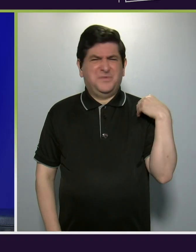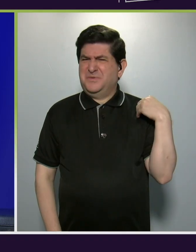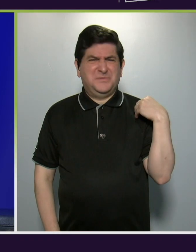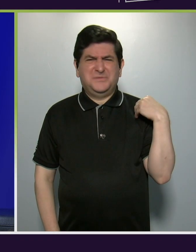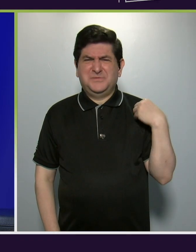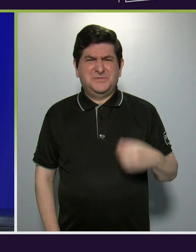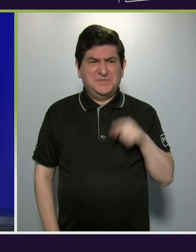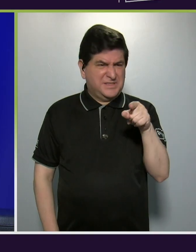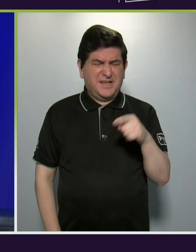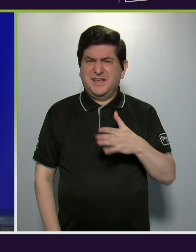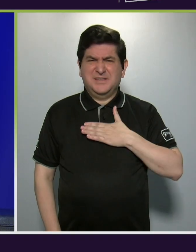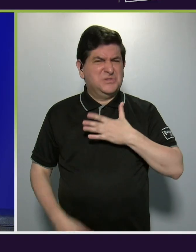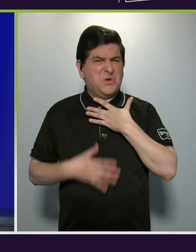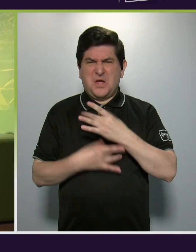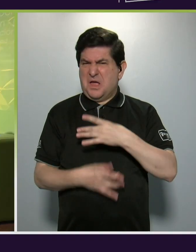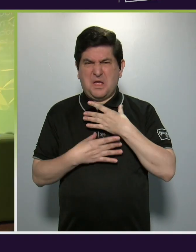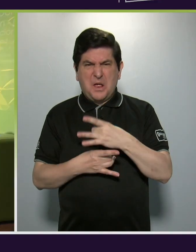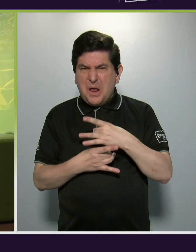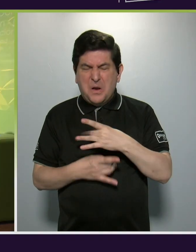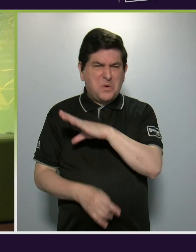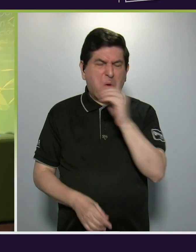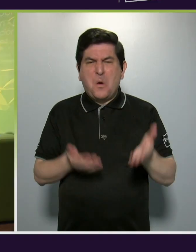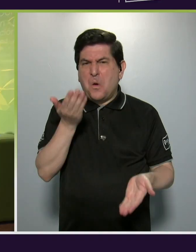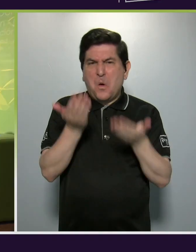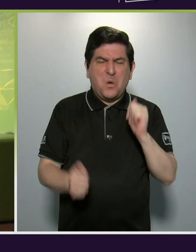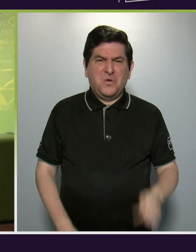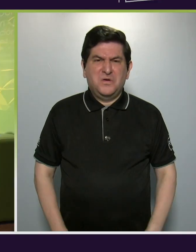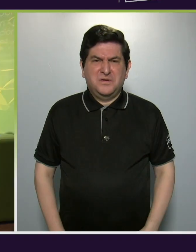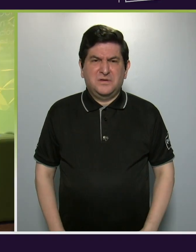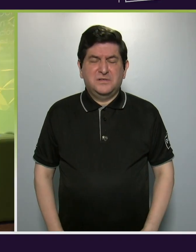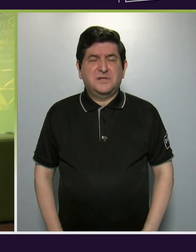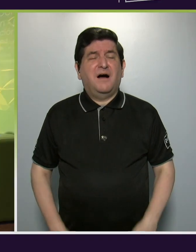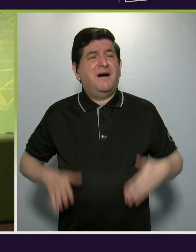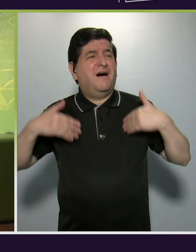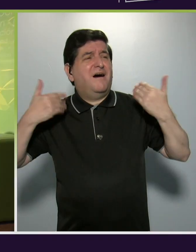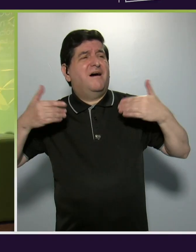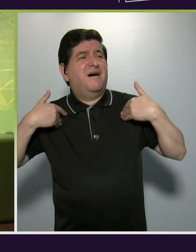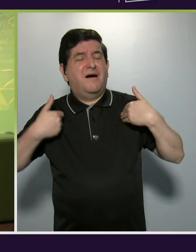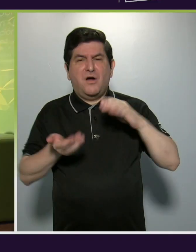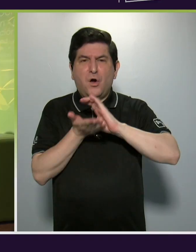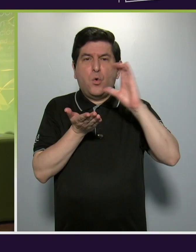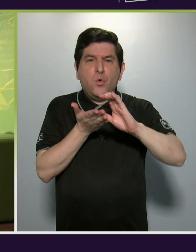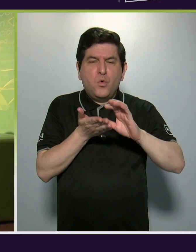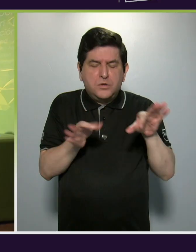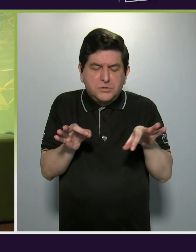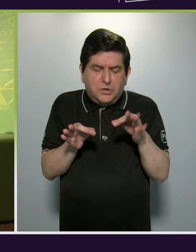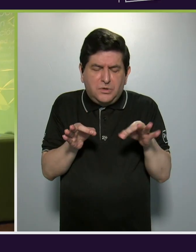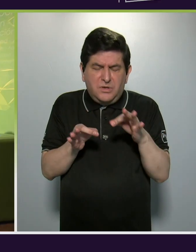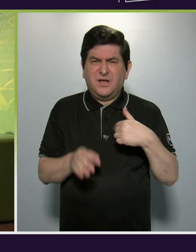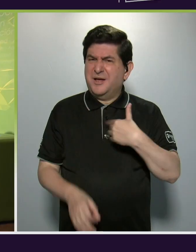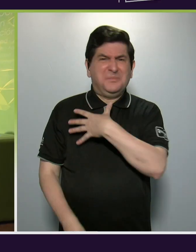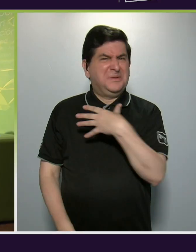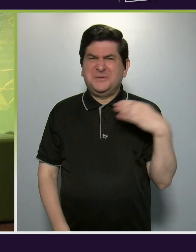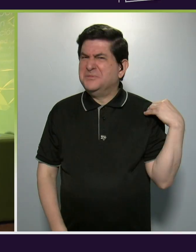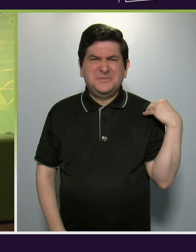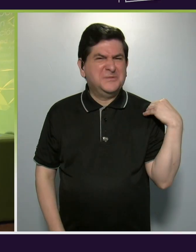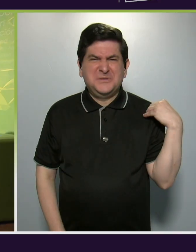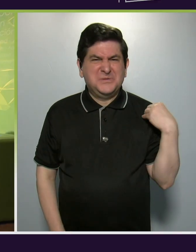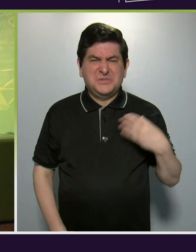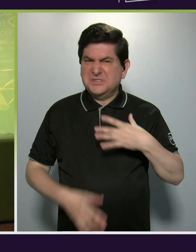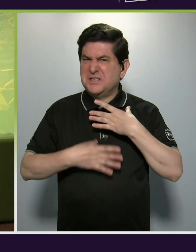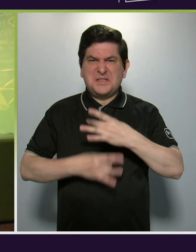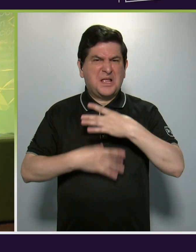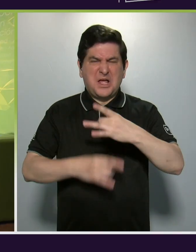si eso no es lo que a mí me interesa, o que tendrían que estar contentas porque hay un curso de bordado. y si a mí no me gusta bordar, si no es un interés